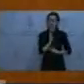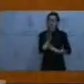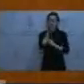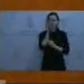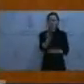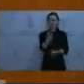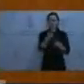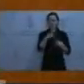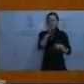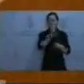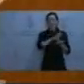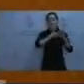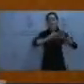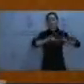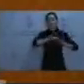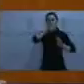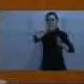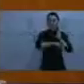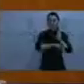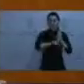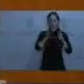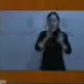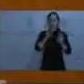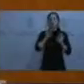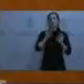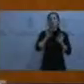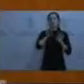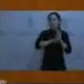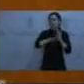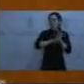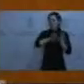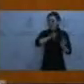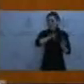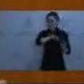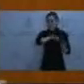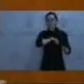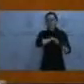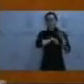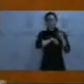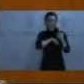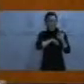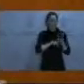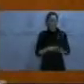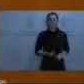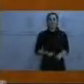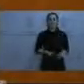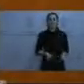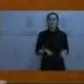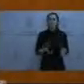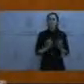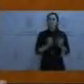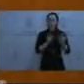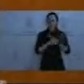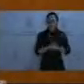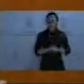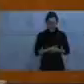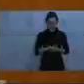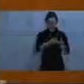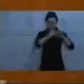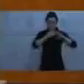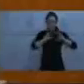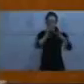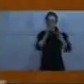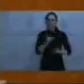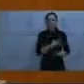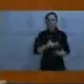ustedes aplican la norma, los programas nacionales, que existen para toda España, por cierto, pero lo aplican de la forma más